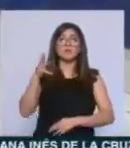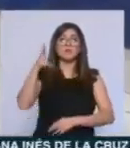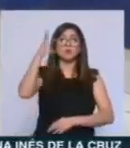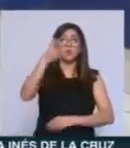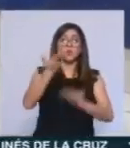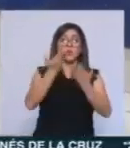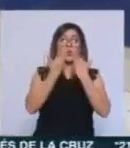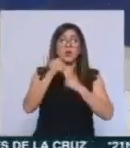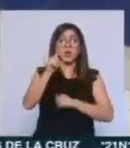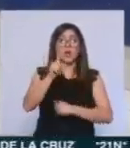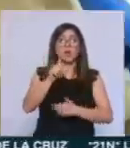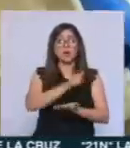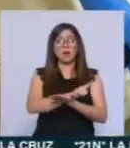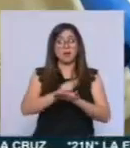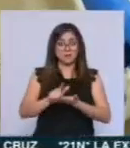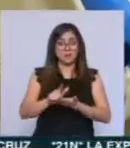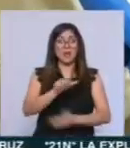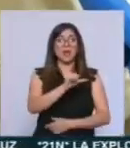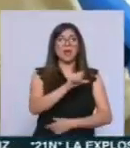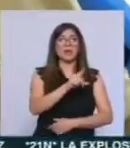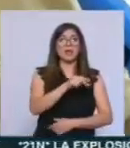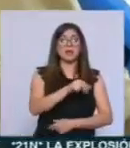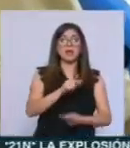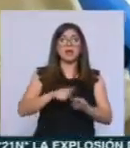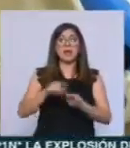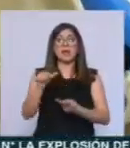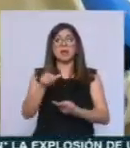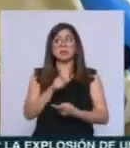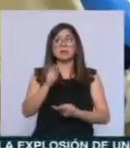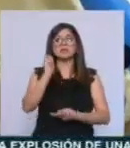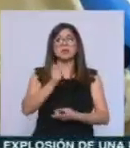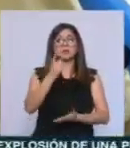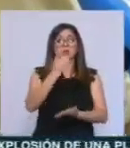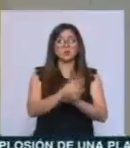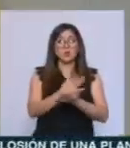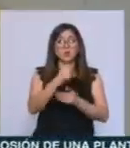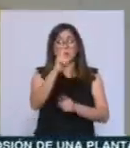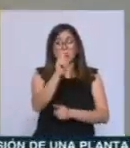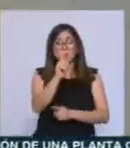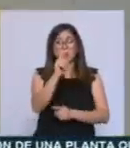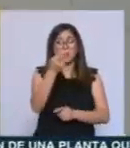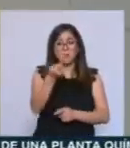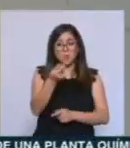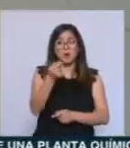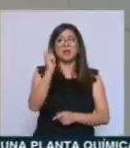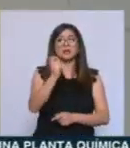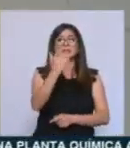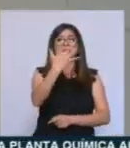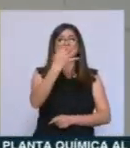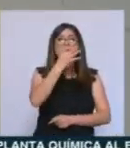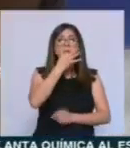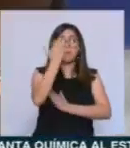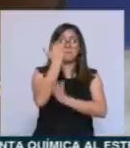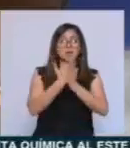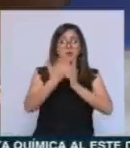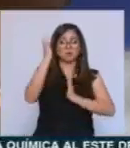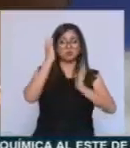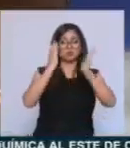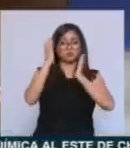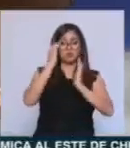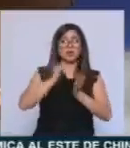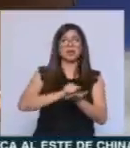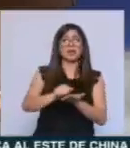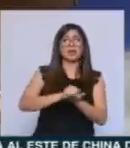potable. Adriana y Alexis esperan que lavando los trastes usando solo media cubeta de agua, bañarse en menos de 5 minutos y al lavar la